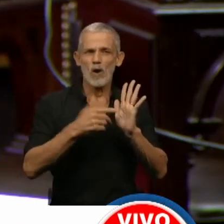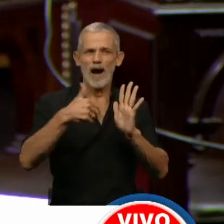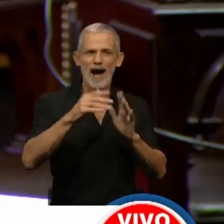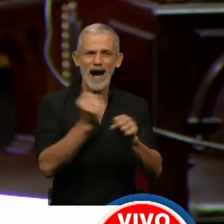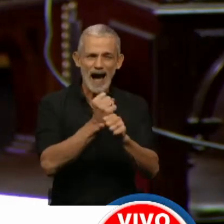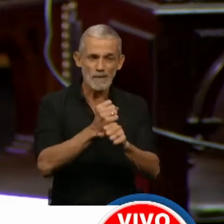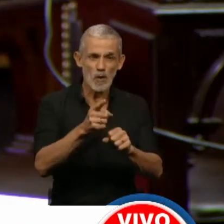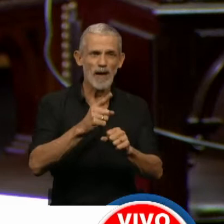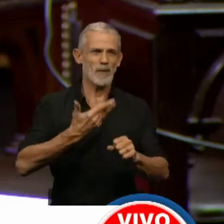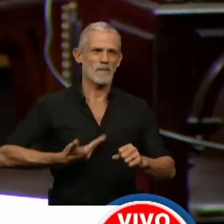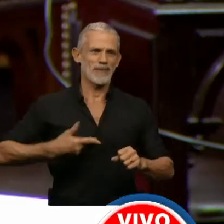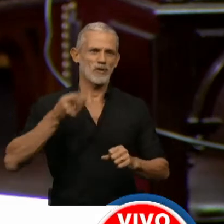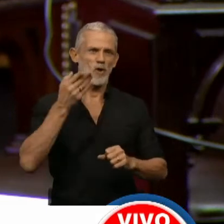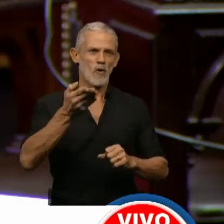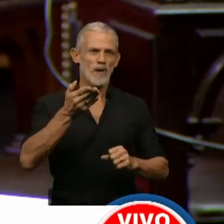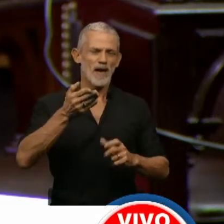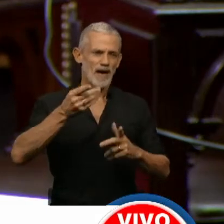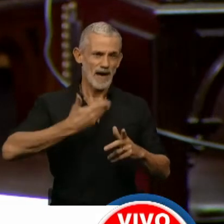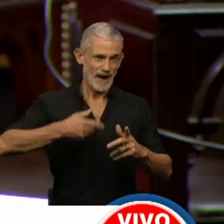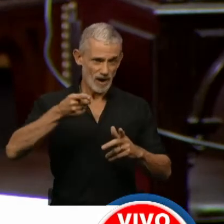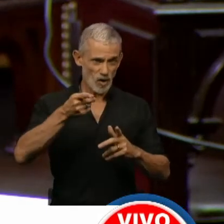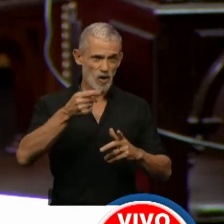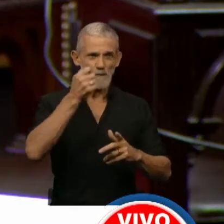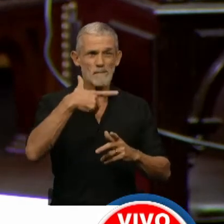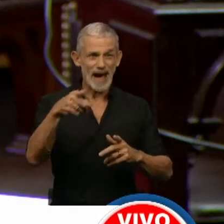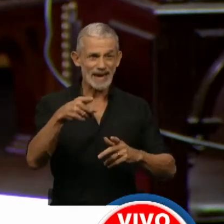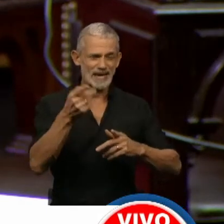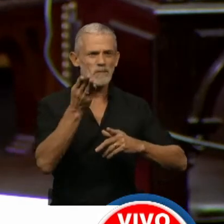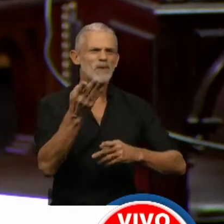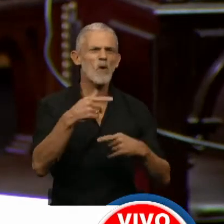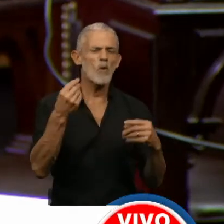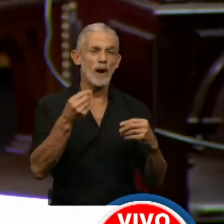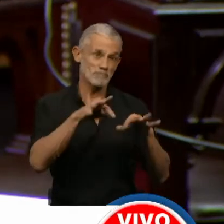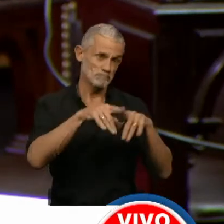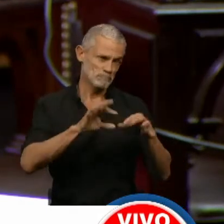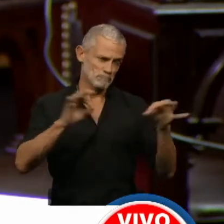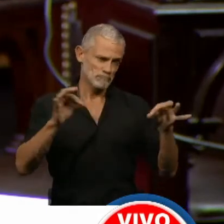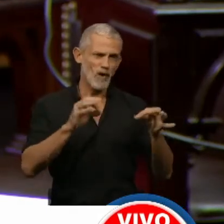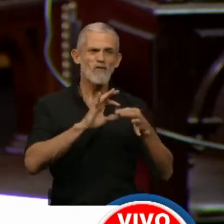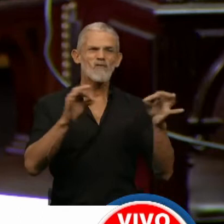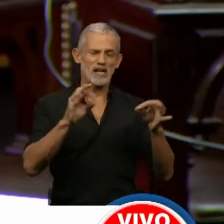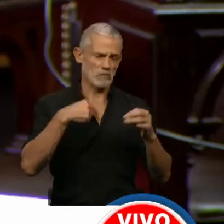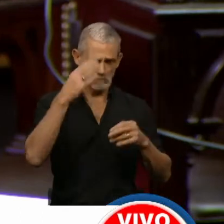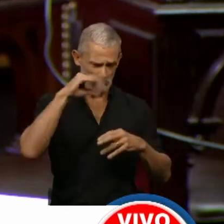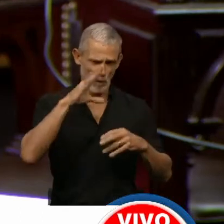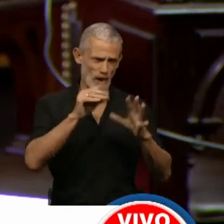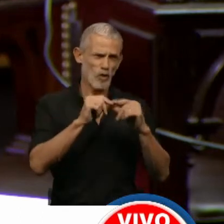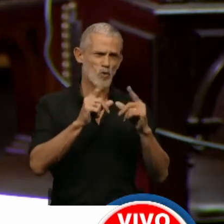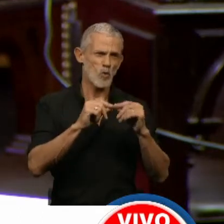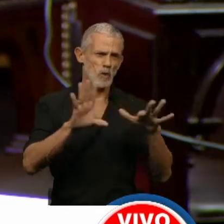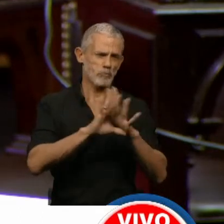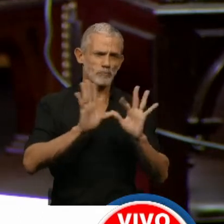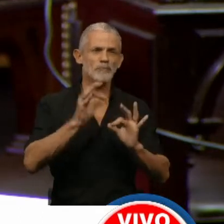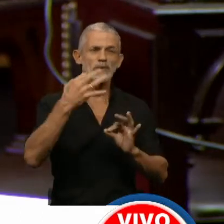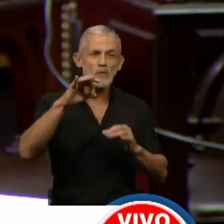que pidió el gobierno del presidente Macri tratar redactarlo. No me acuerdo el número ahora exacto, pero